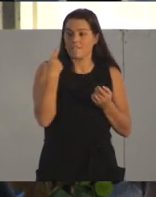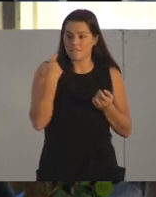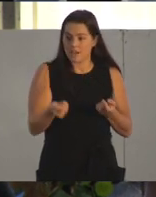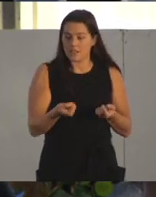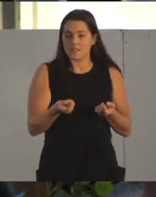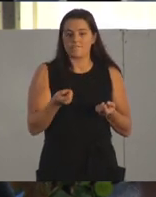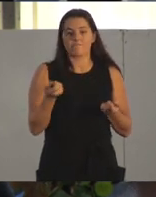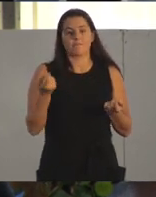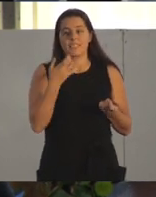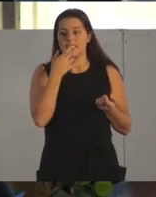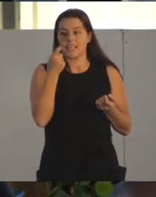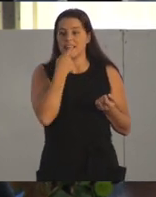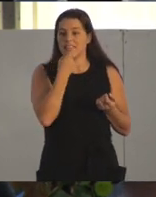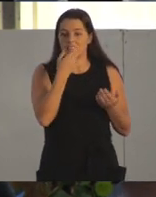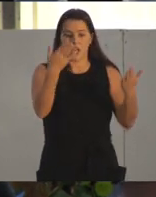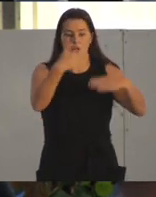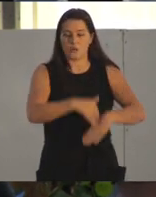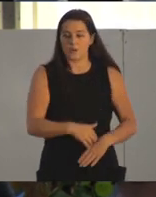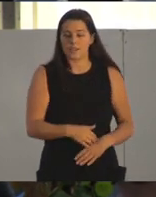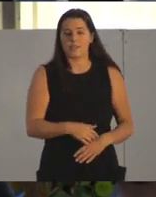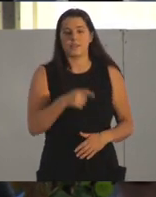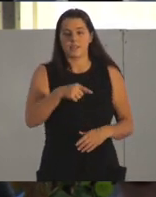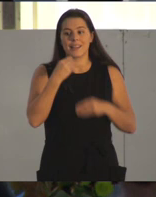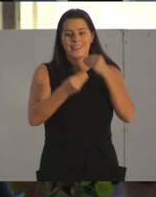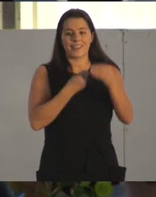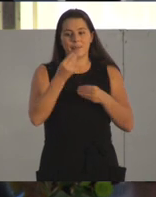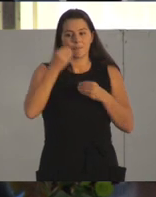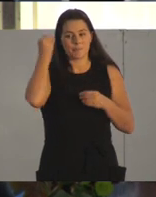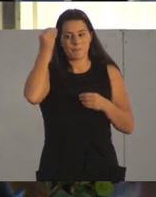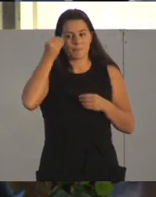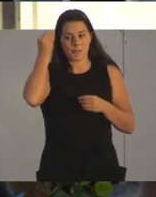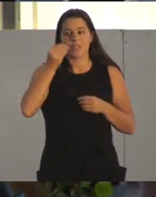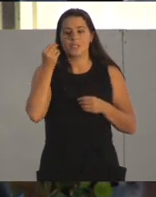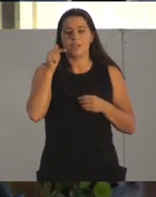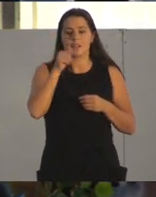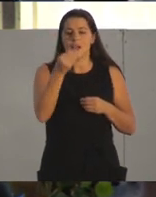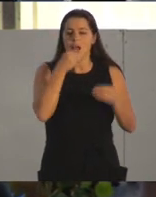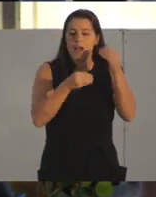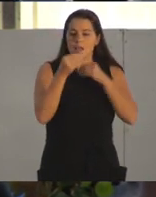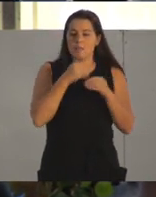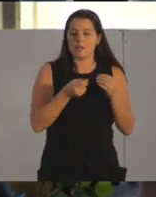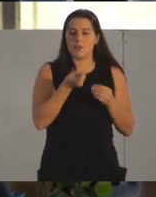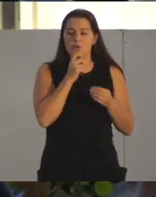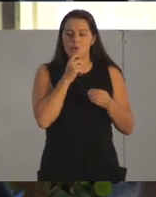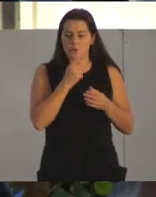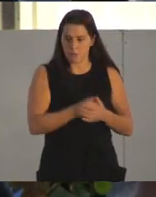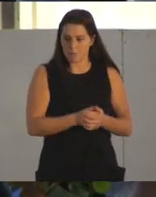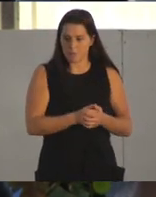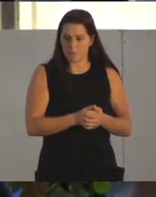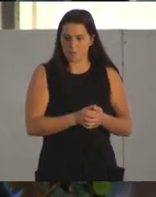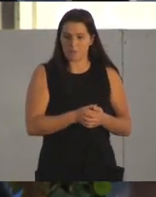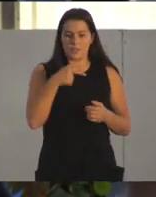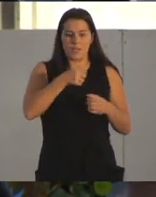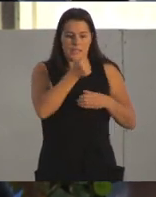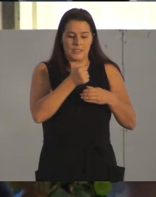tengan problema en disfagia, tenemos que pensar que la alimentación texturizada nos está abriendo también un gran camino.